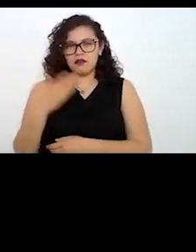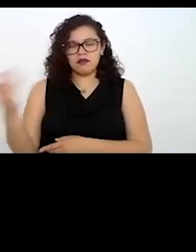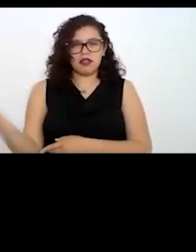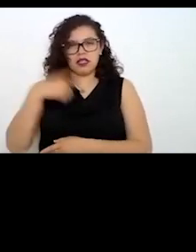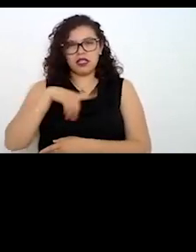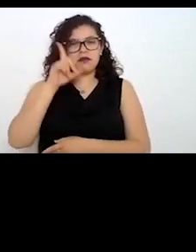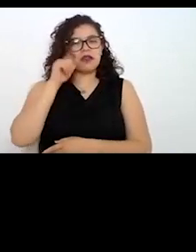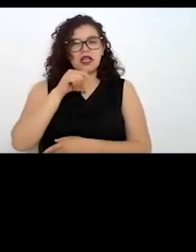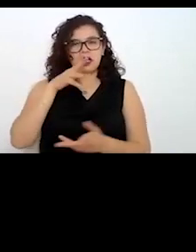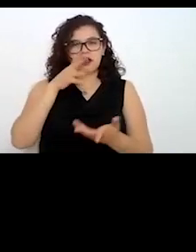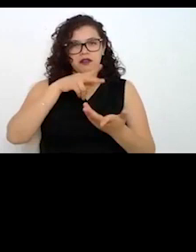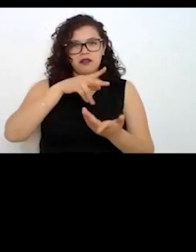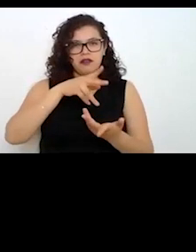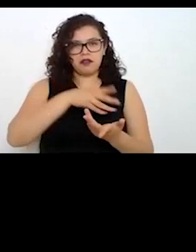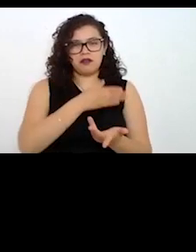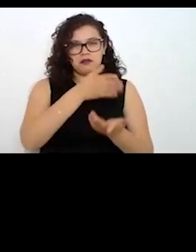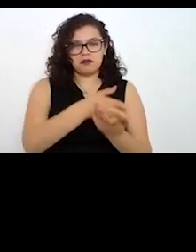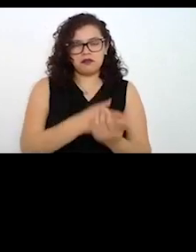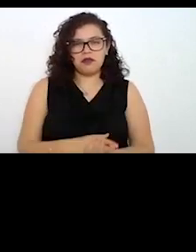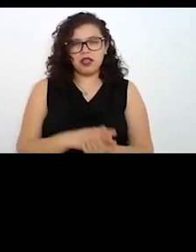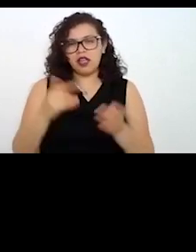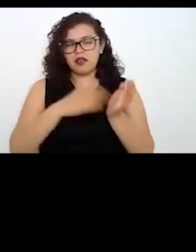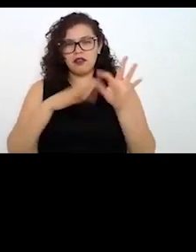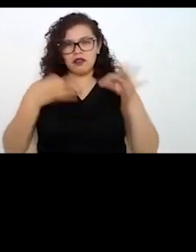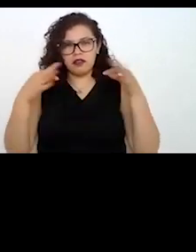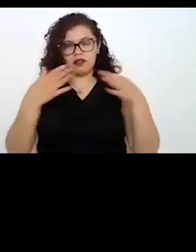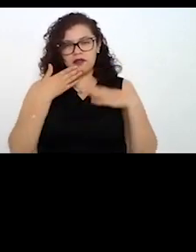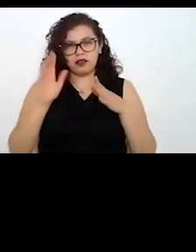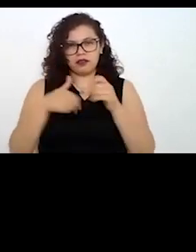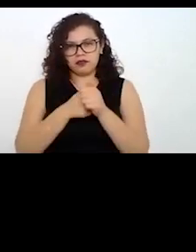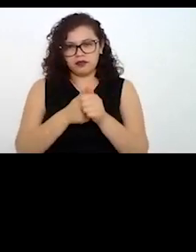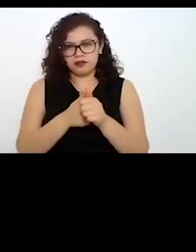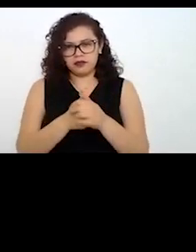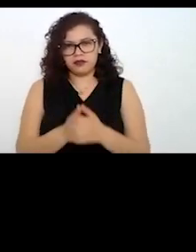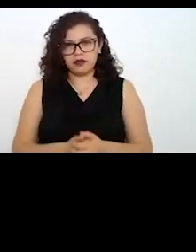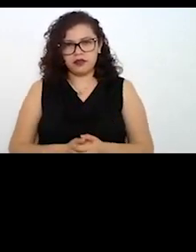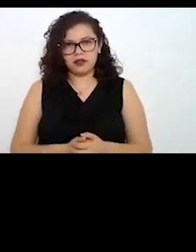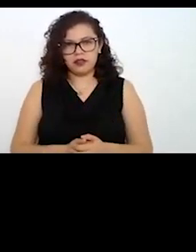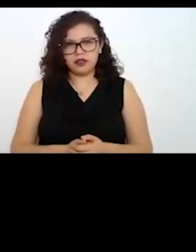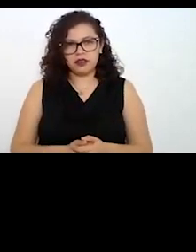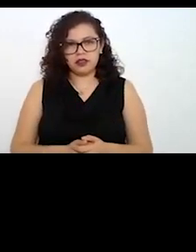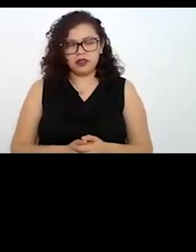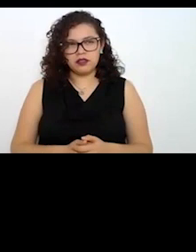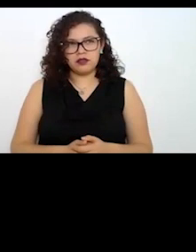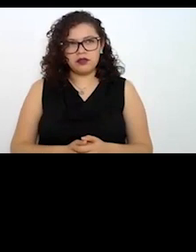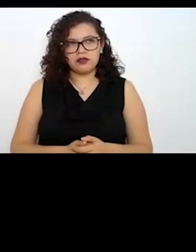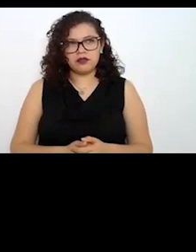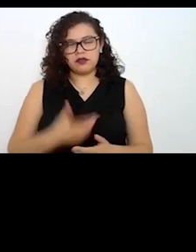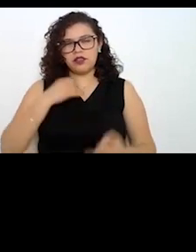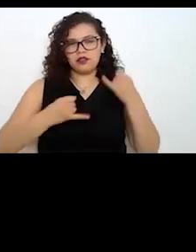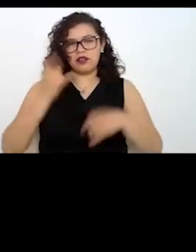casa. Esa receta o cualquier otro documento que le proporcionen fungiría como justificante de